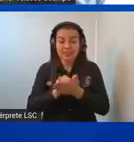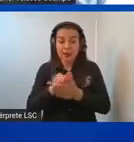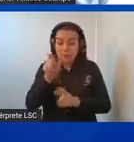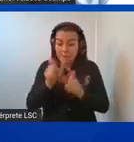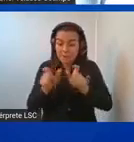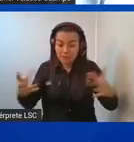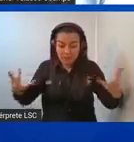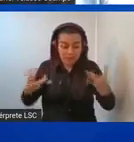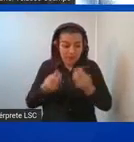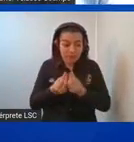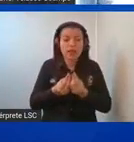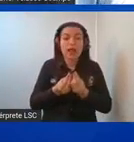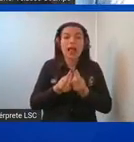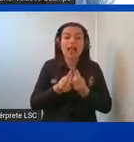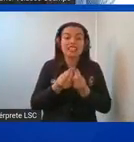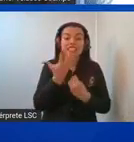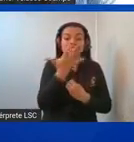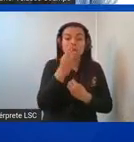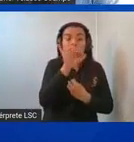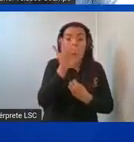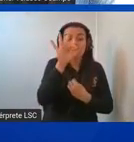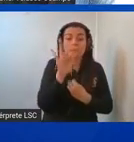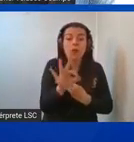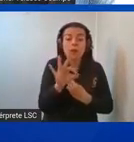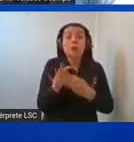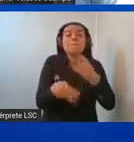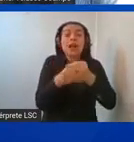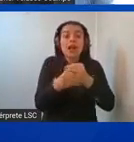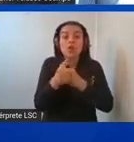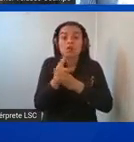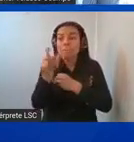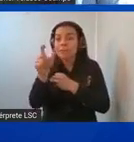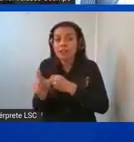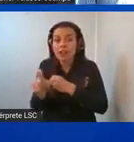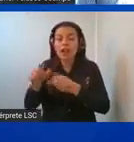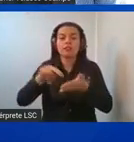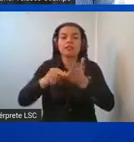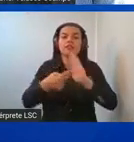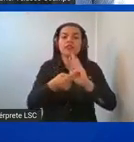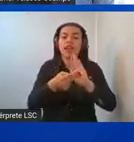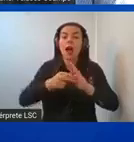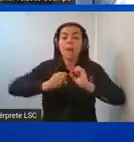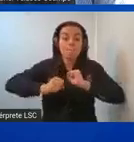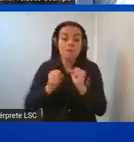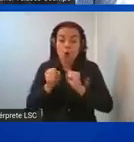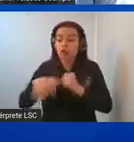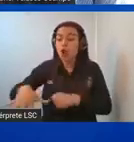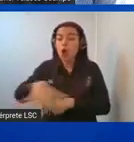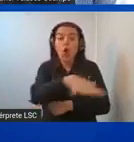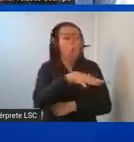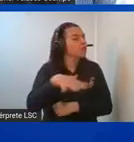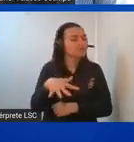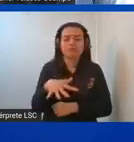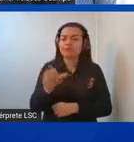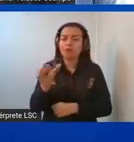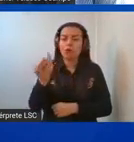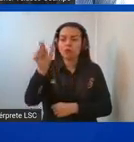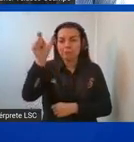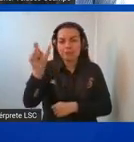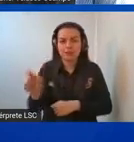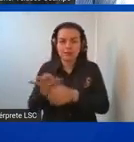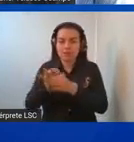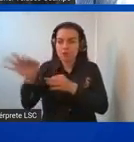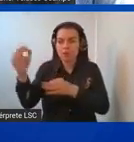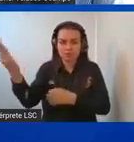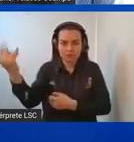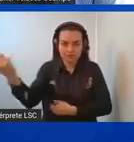de Planeación Nacional del Consejo debe ser de una región diferente a la de Bogotá. Eso quedó en ese articulado,